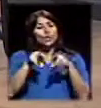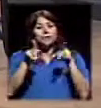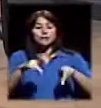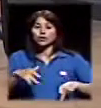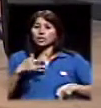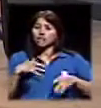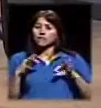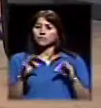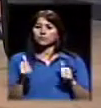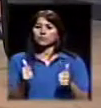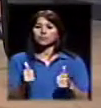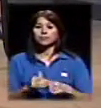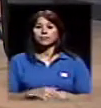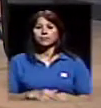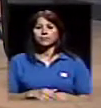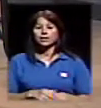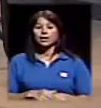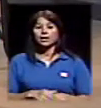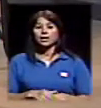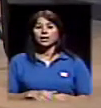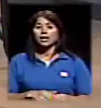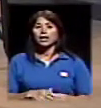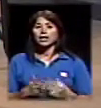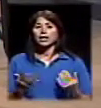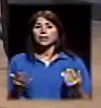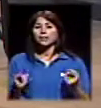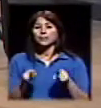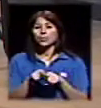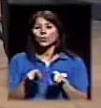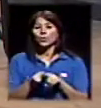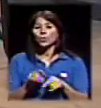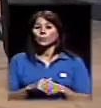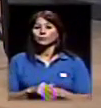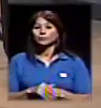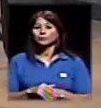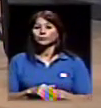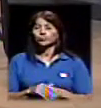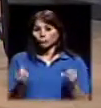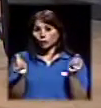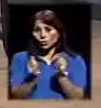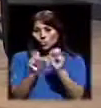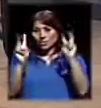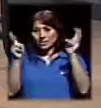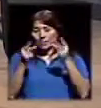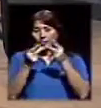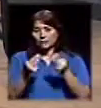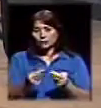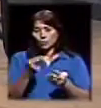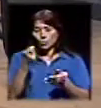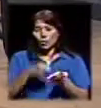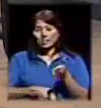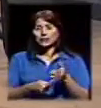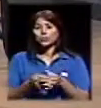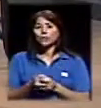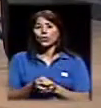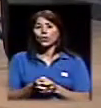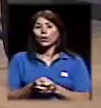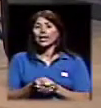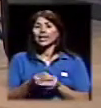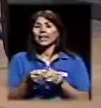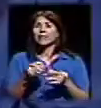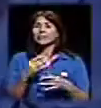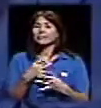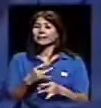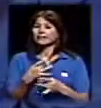y ciudadanas de este país, ¿verdad? Luego, y volviendo al tema del presupuesto, es interesante